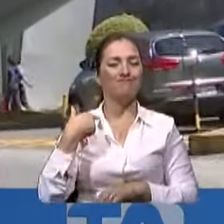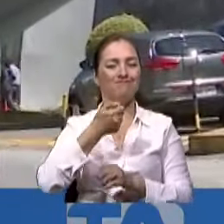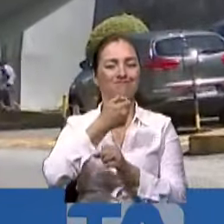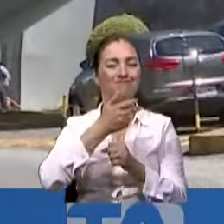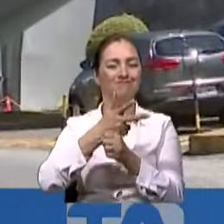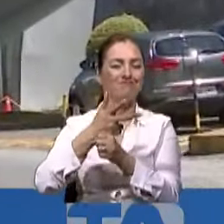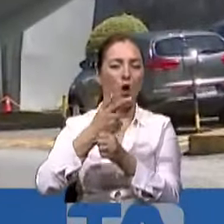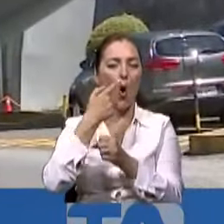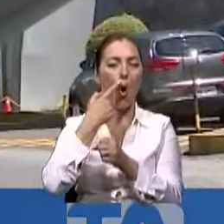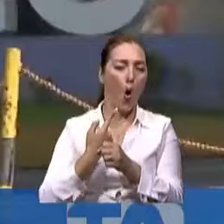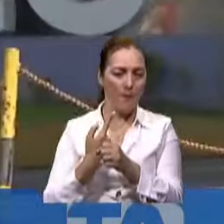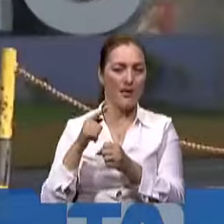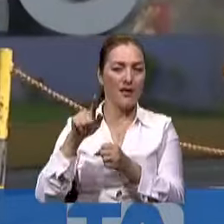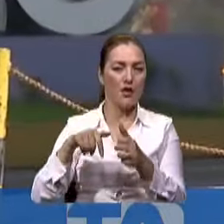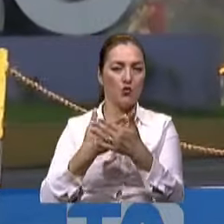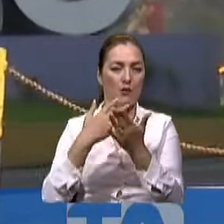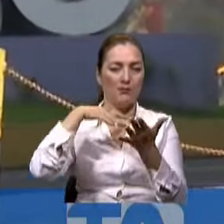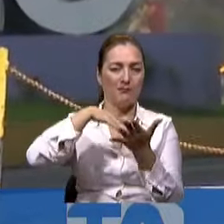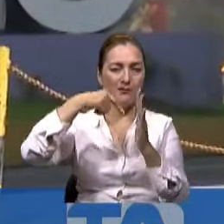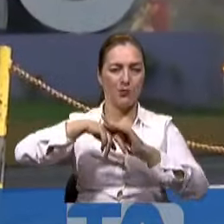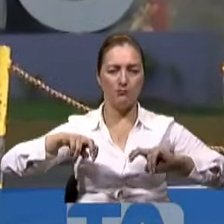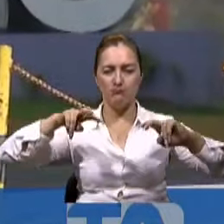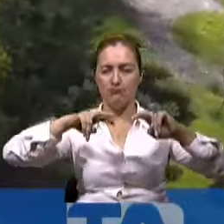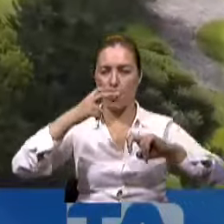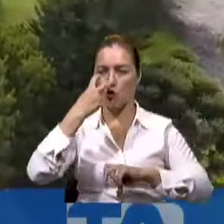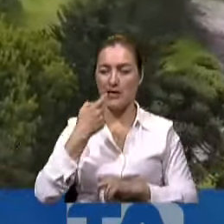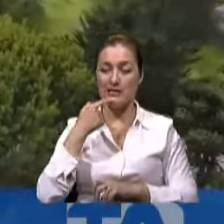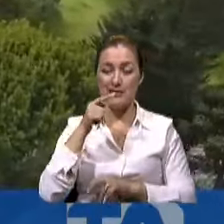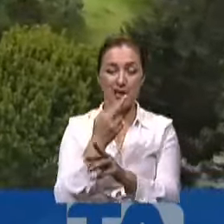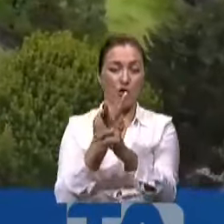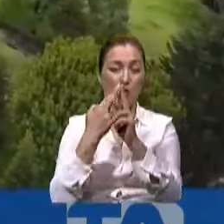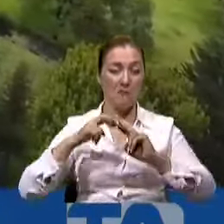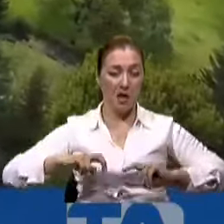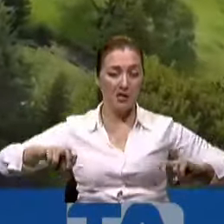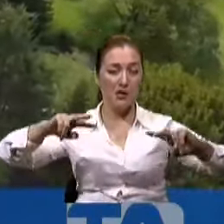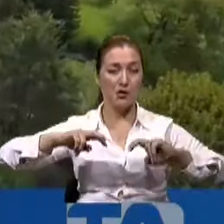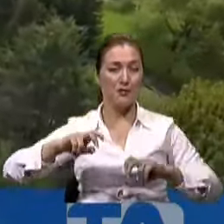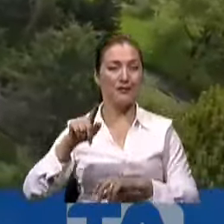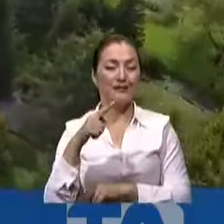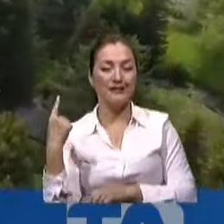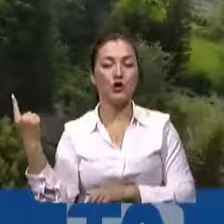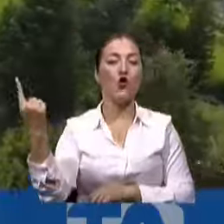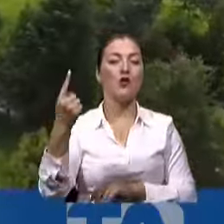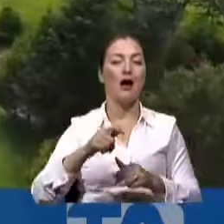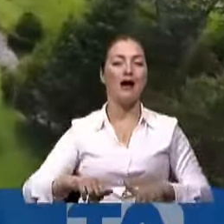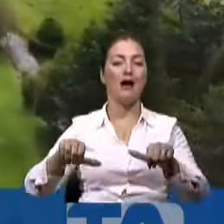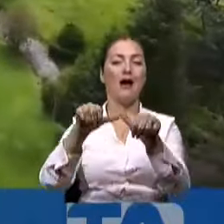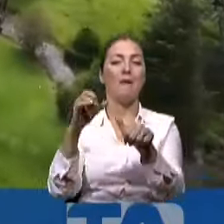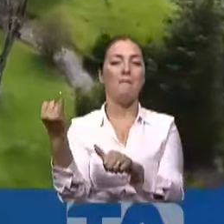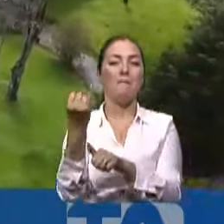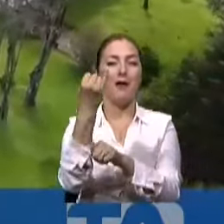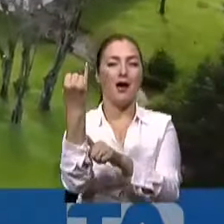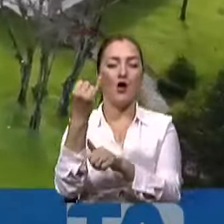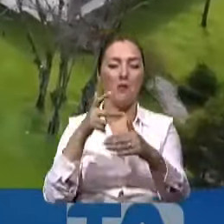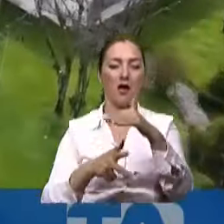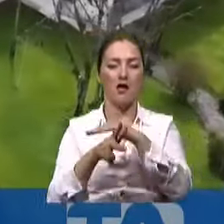José Núñez, quien realizó un nuevo estudio sobre el hotel, aseguró que los resultados de la investigación arrojaron que las áreas verdes, parqueadero, el